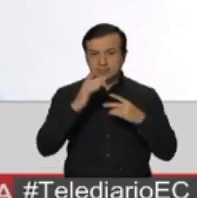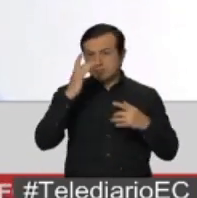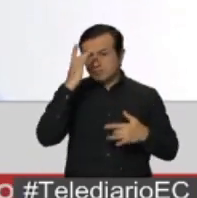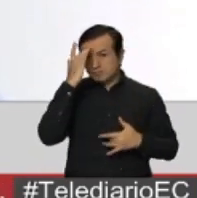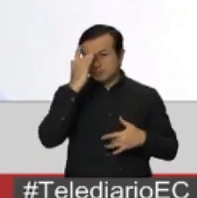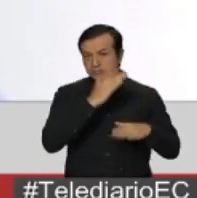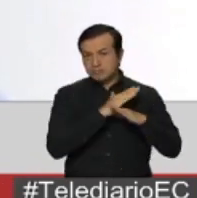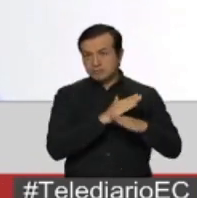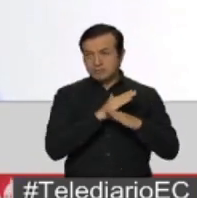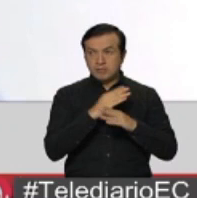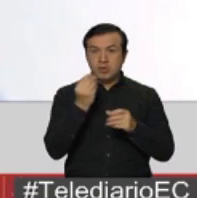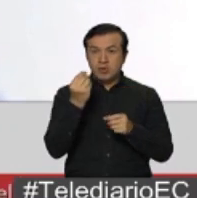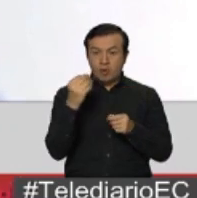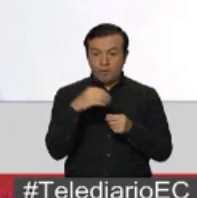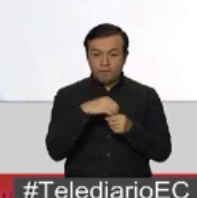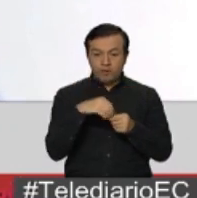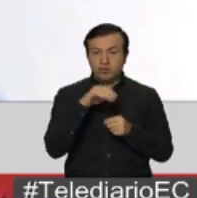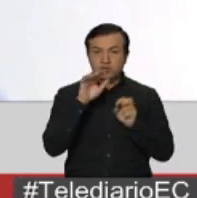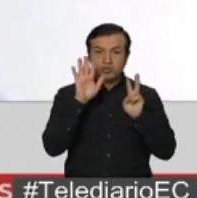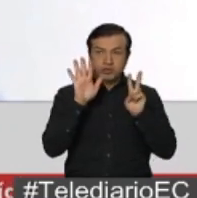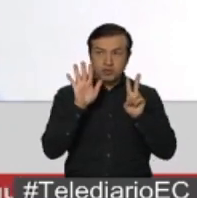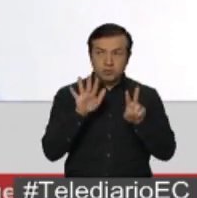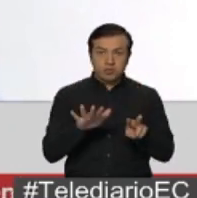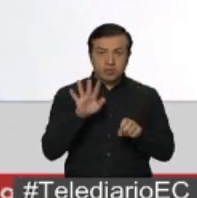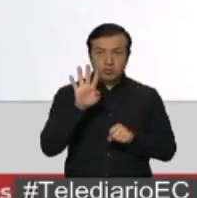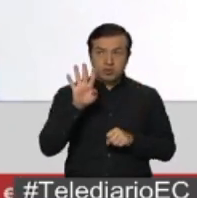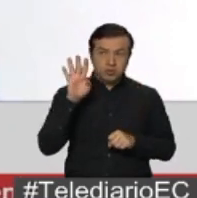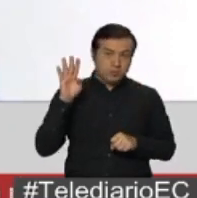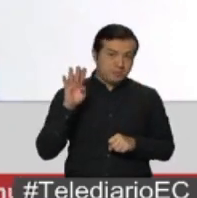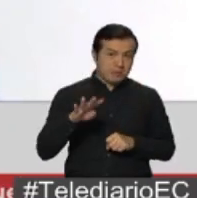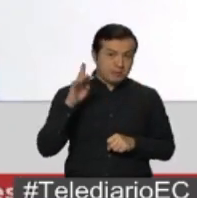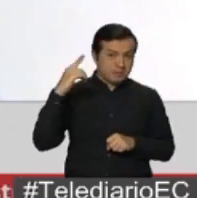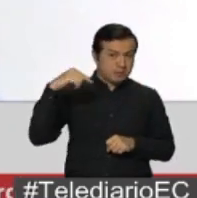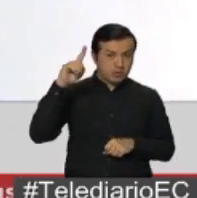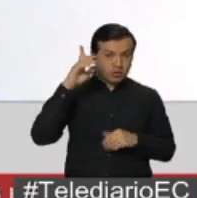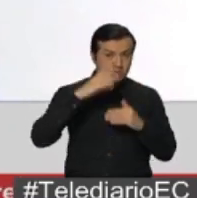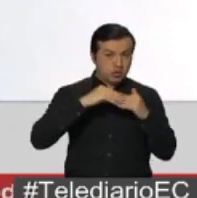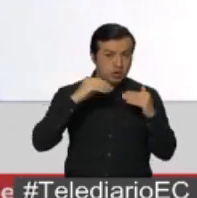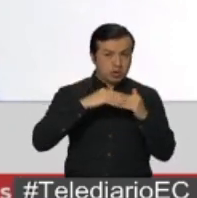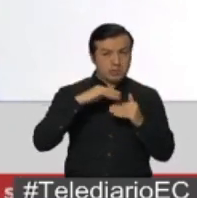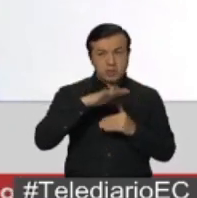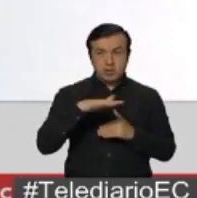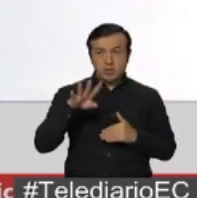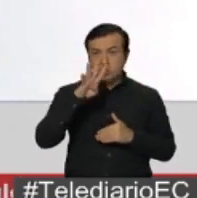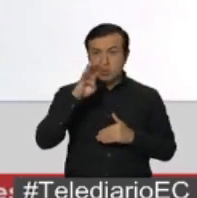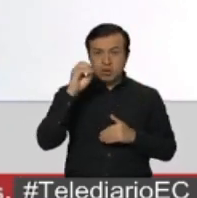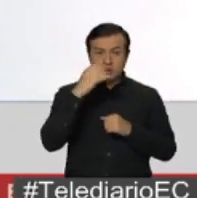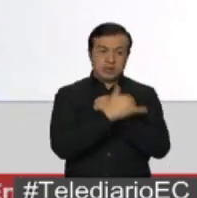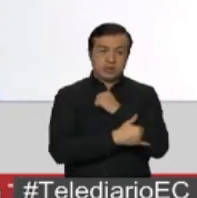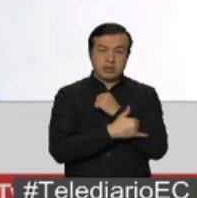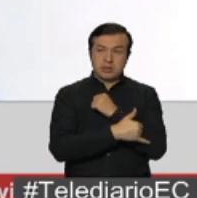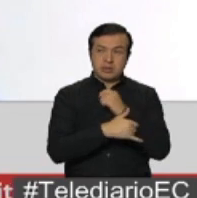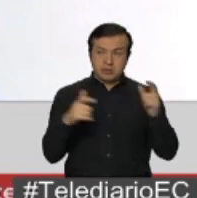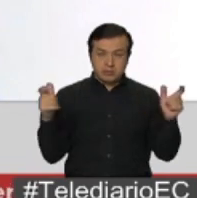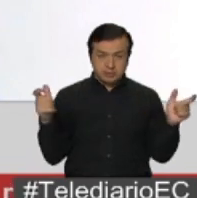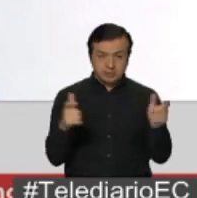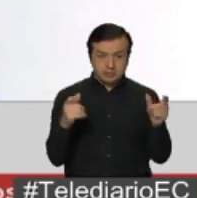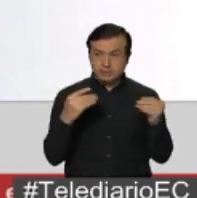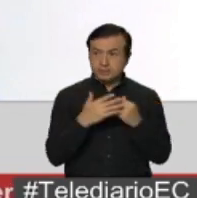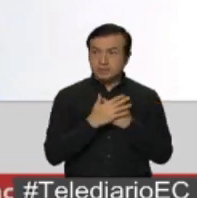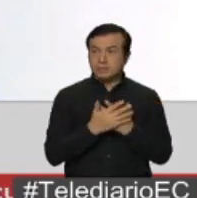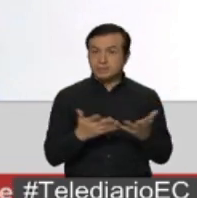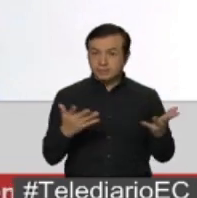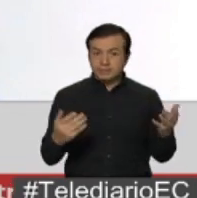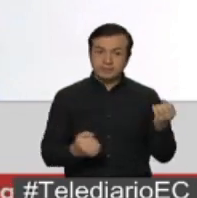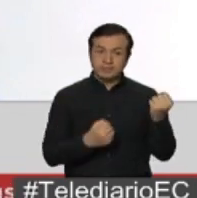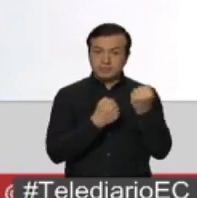este fondo tiene 7.4 mil millones de dólares es de alrededor de 40 países y definitivamente